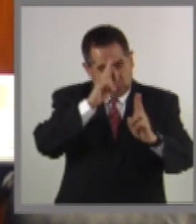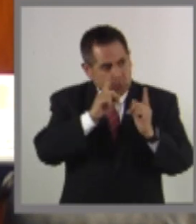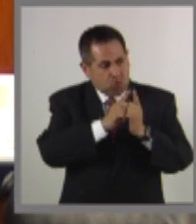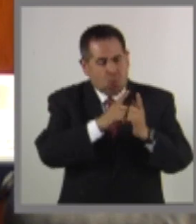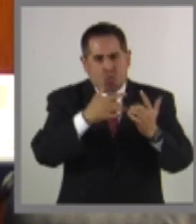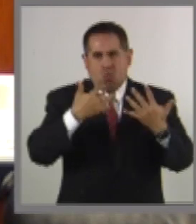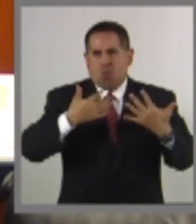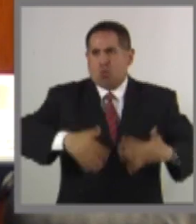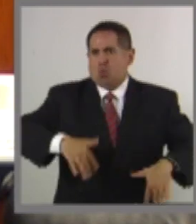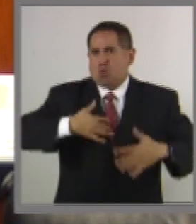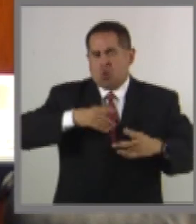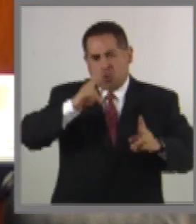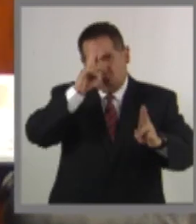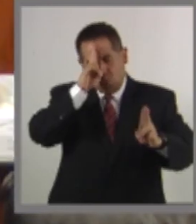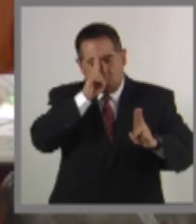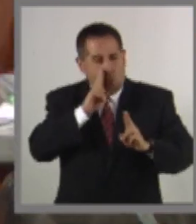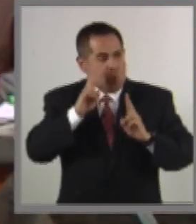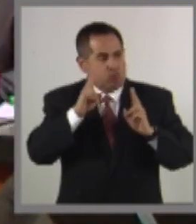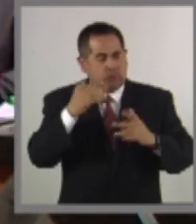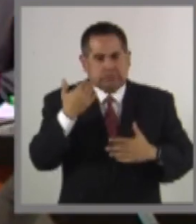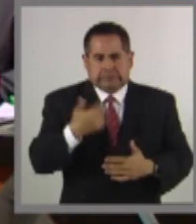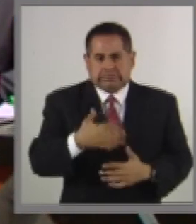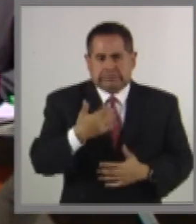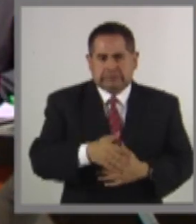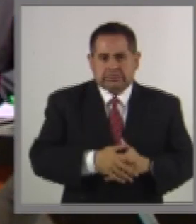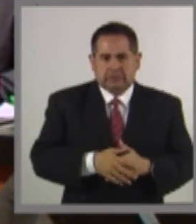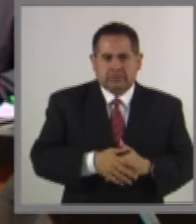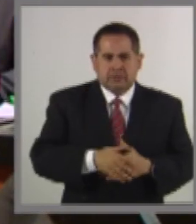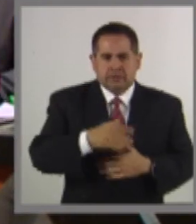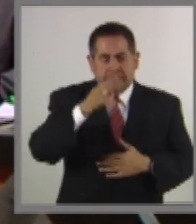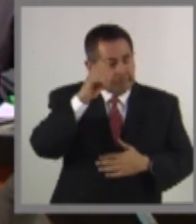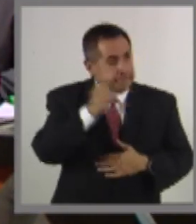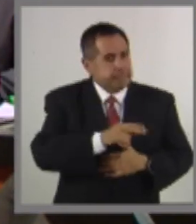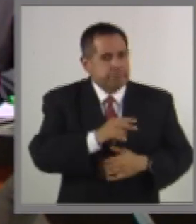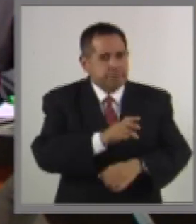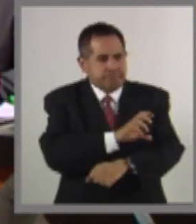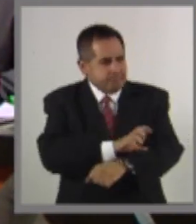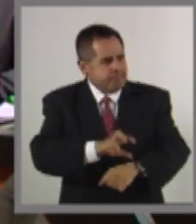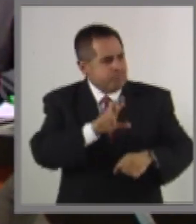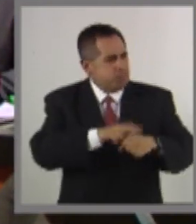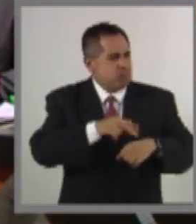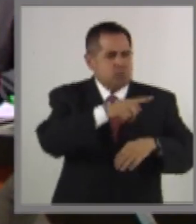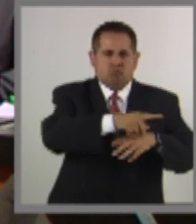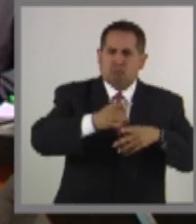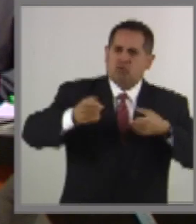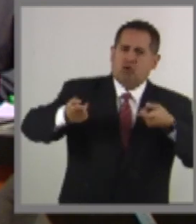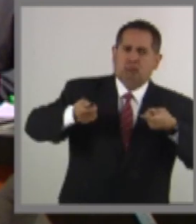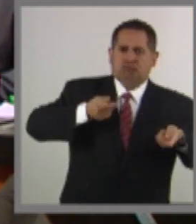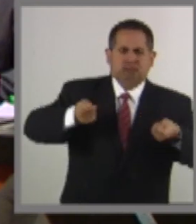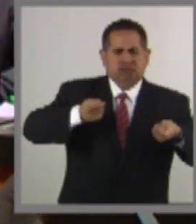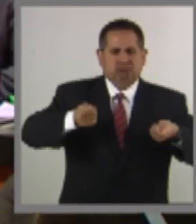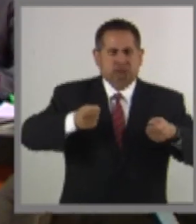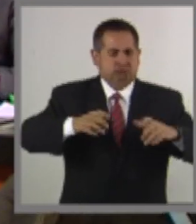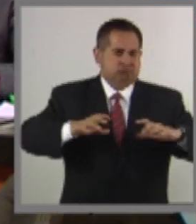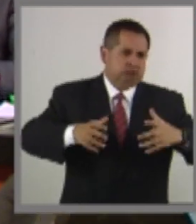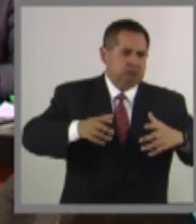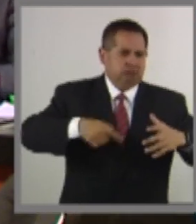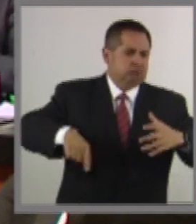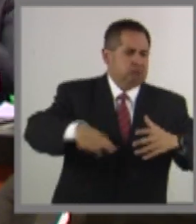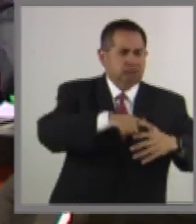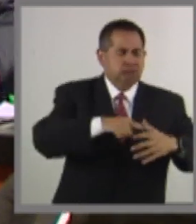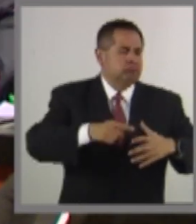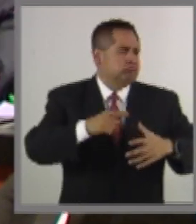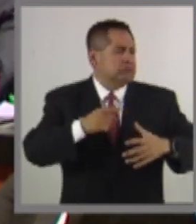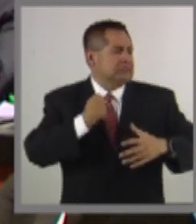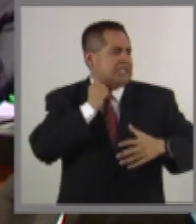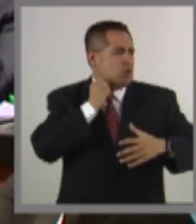conocido, que la coordinación que ejerciste en un grupo de senadoras y